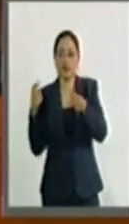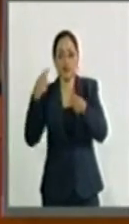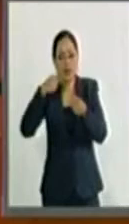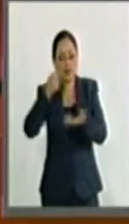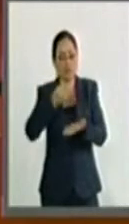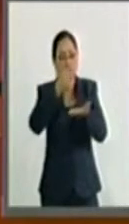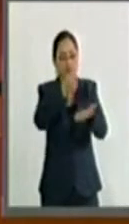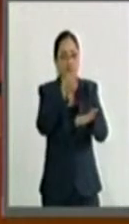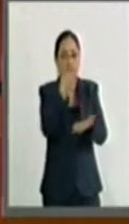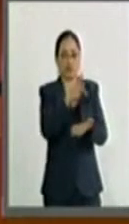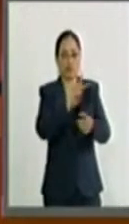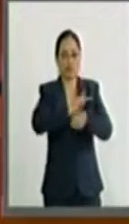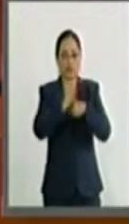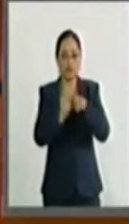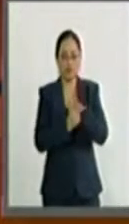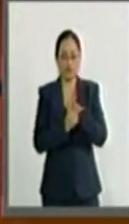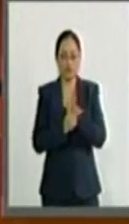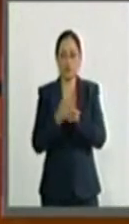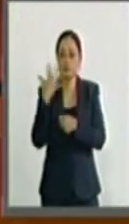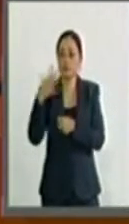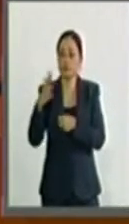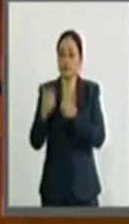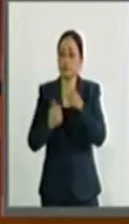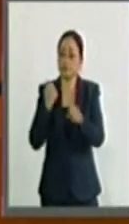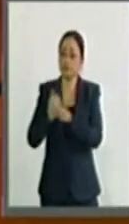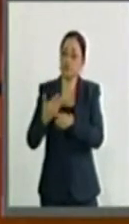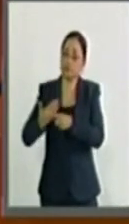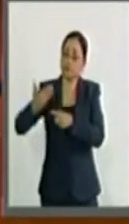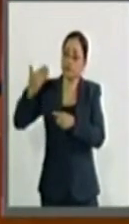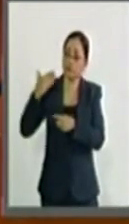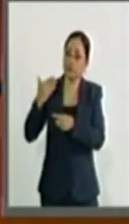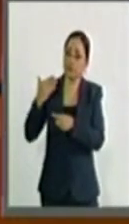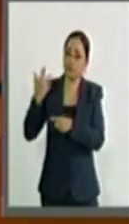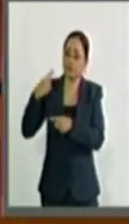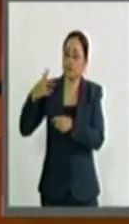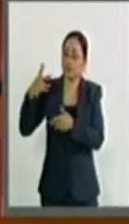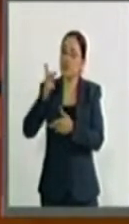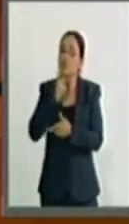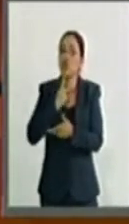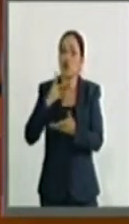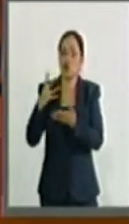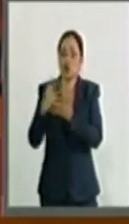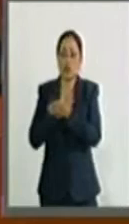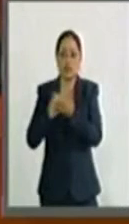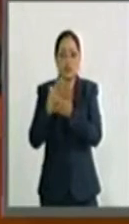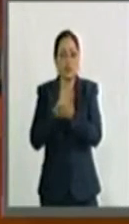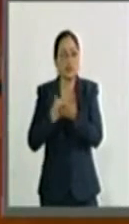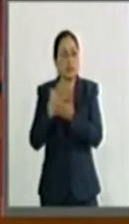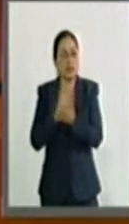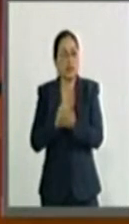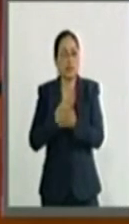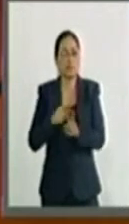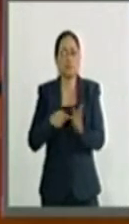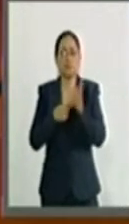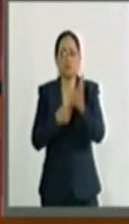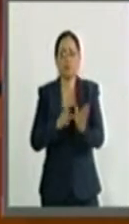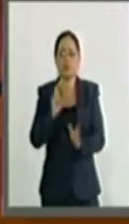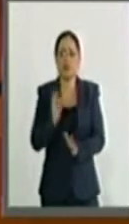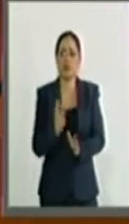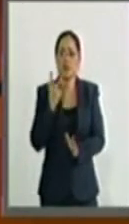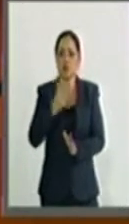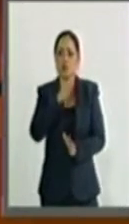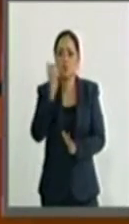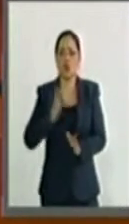públicas. Hace 10 años, los ingresos petroleros representaban el